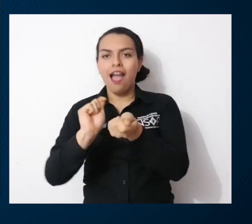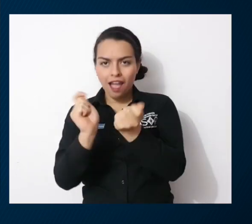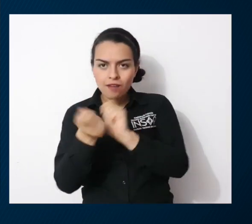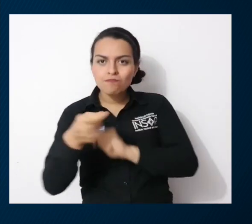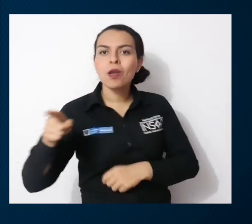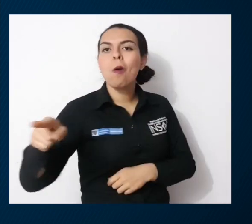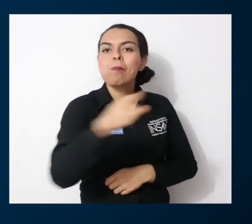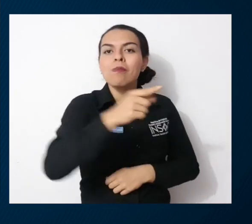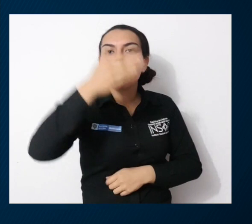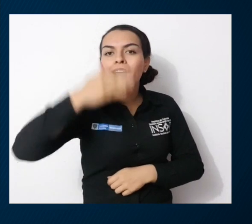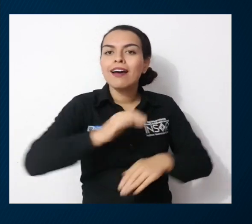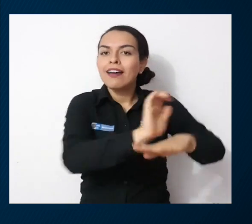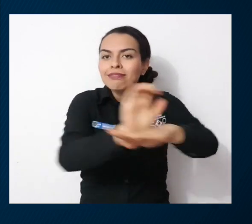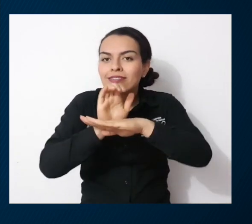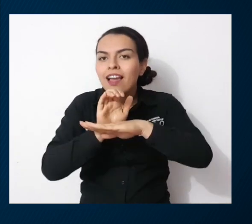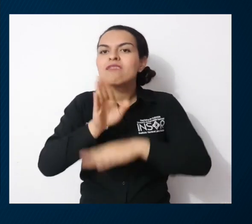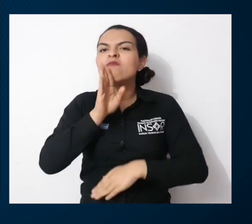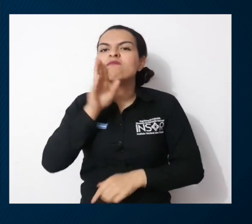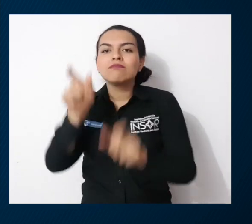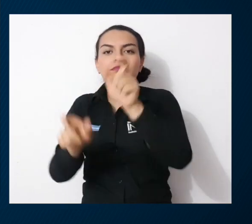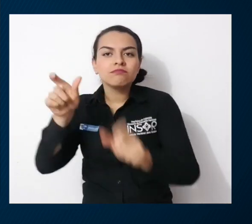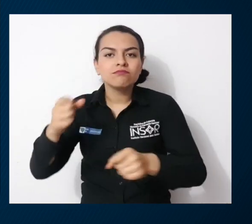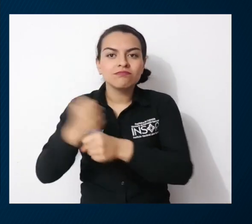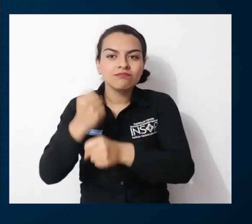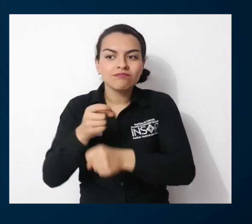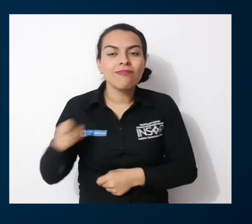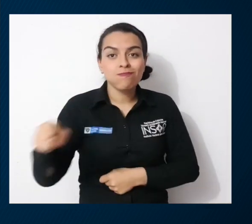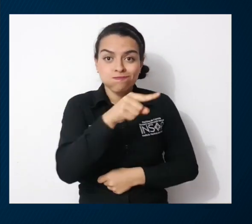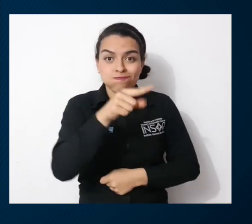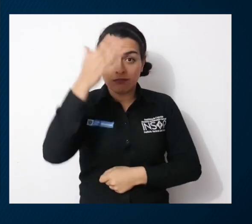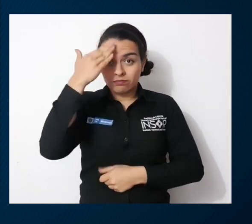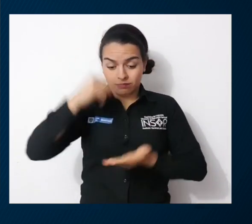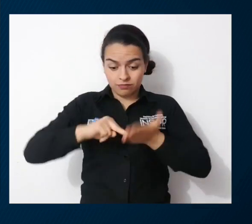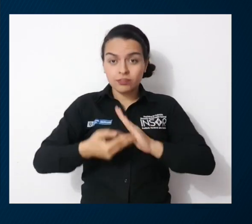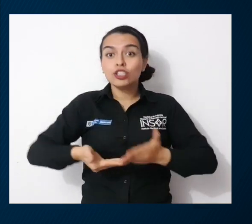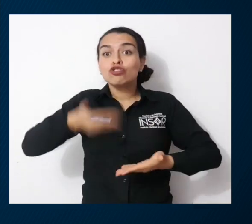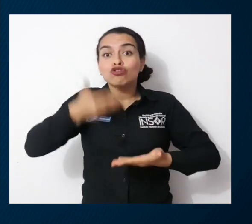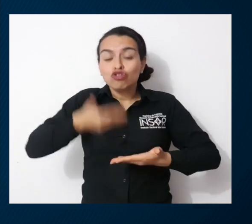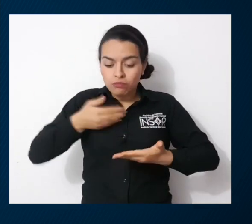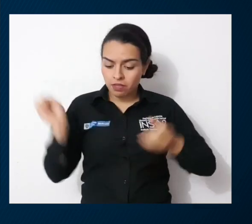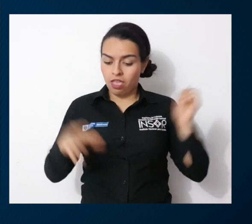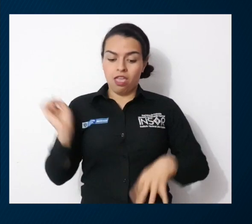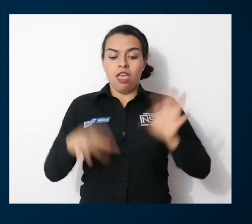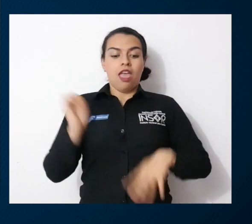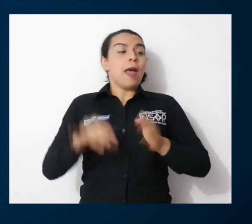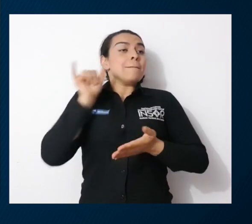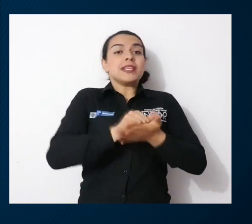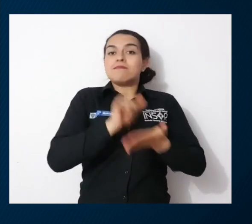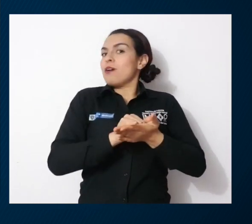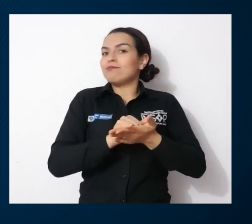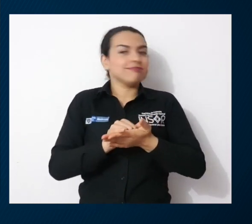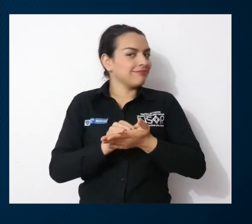cambia para cada uno de los actores. No es la misma receta, no son los mismos cambios en la receta que son iguales a